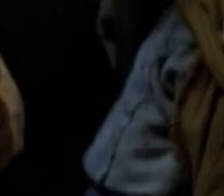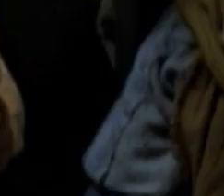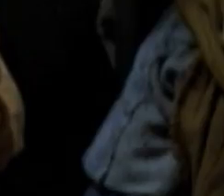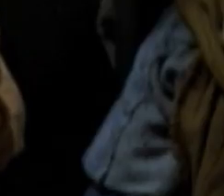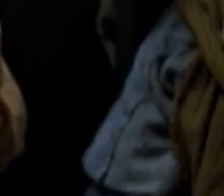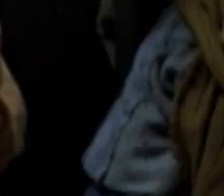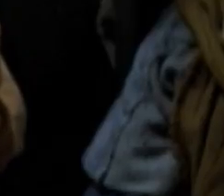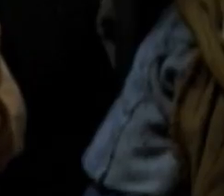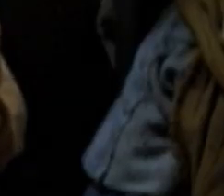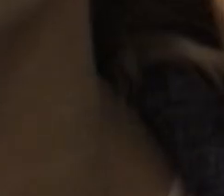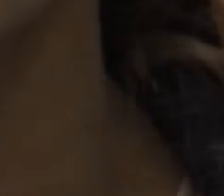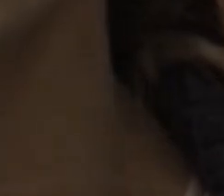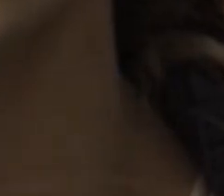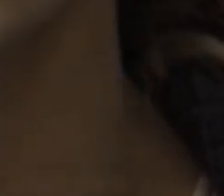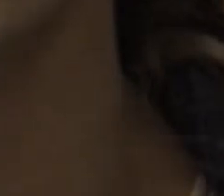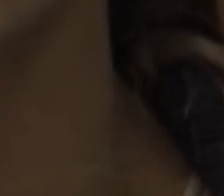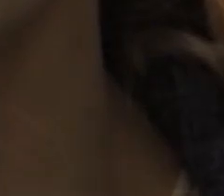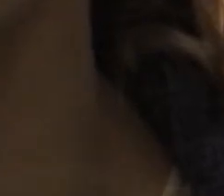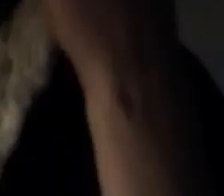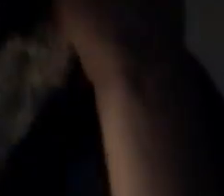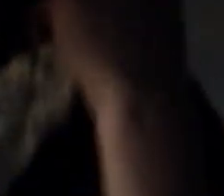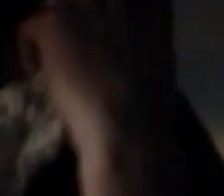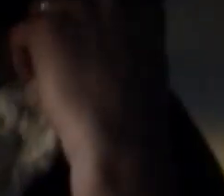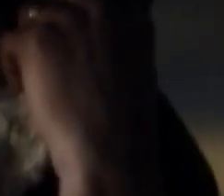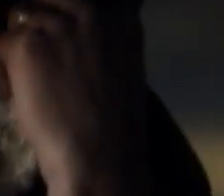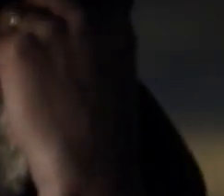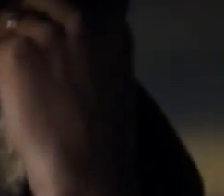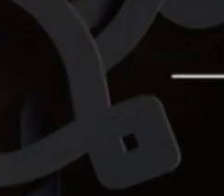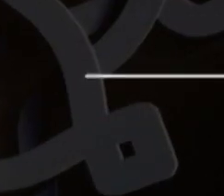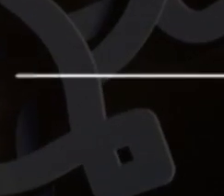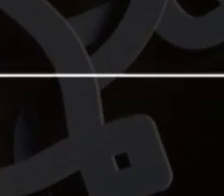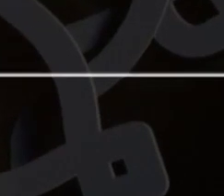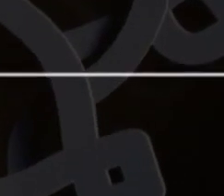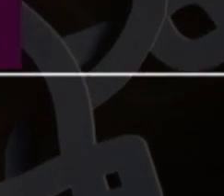Y el sábado 11, Santa Bárbara.